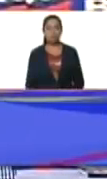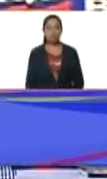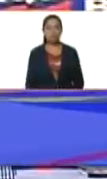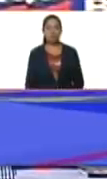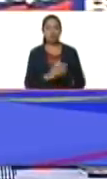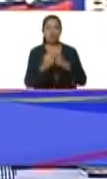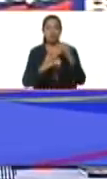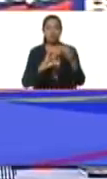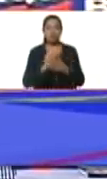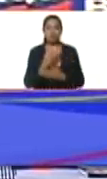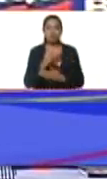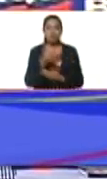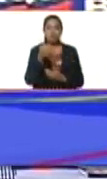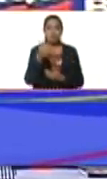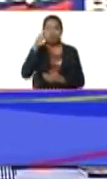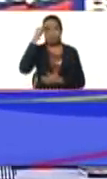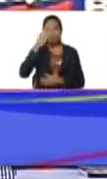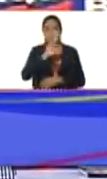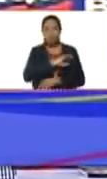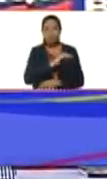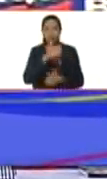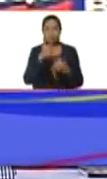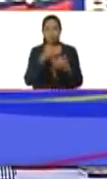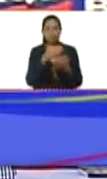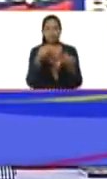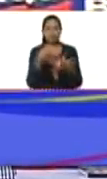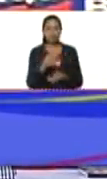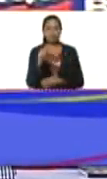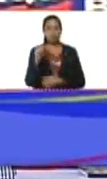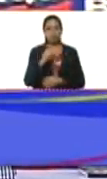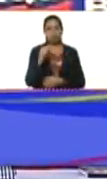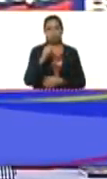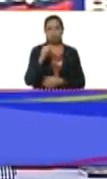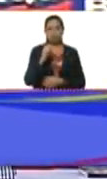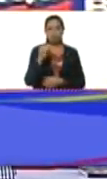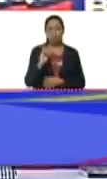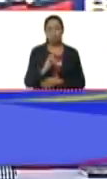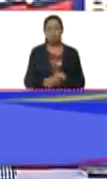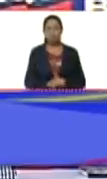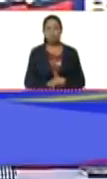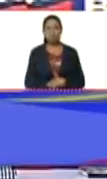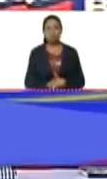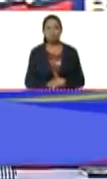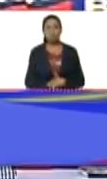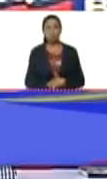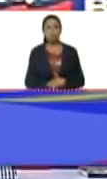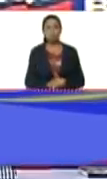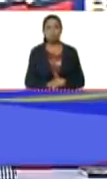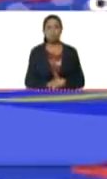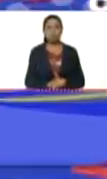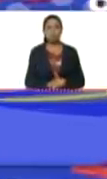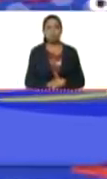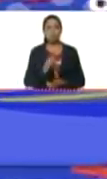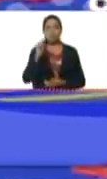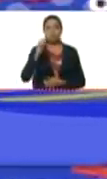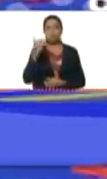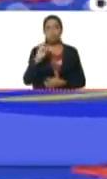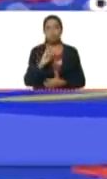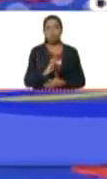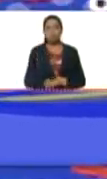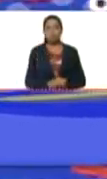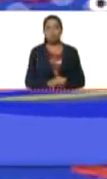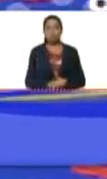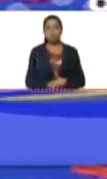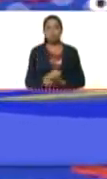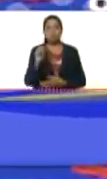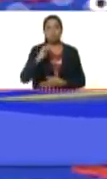¿Y cómo funcionan? ¿Hay milicias? ¿Hay UPD aquí? Sí, sí. ¿Han surgido las UPD? Sí. Sí tenemos ahí... ¿Sí